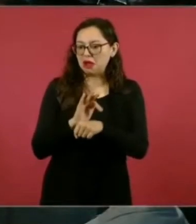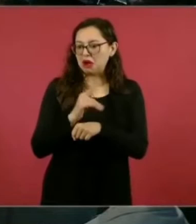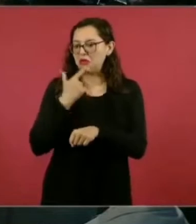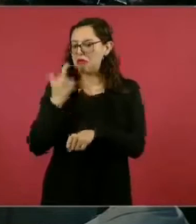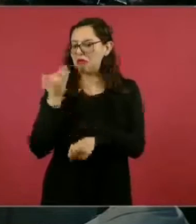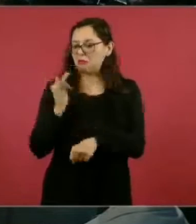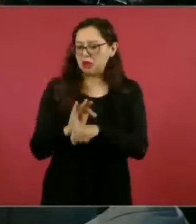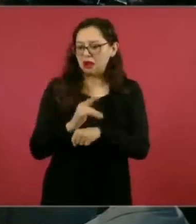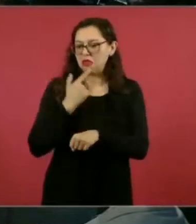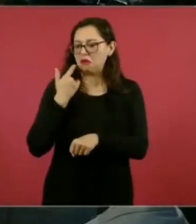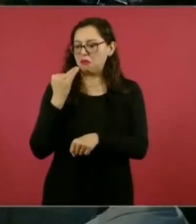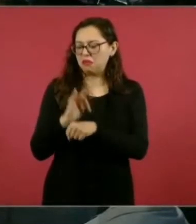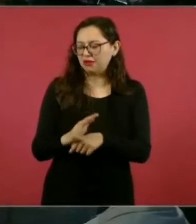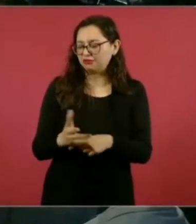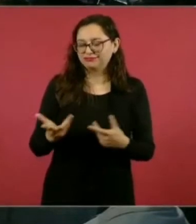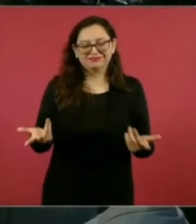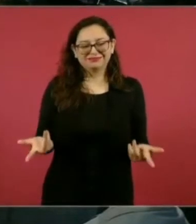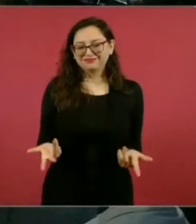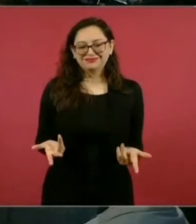Si